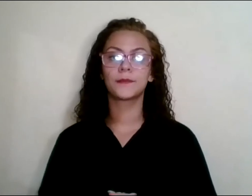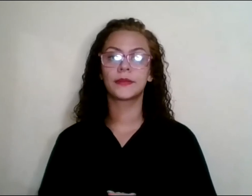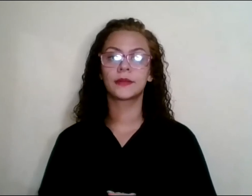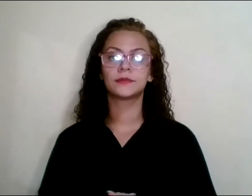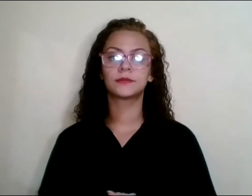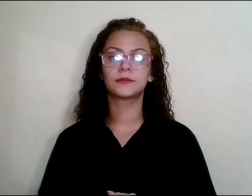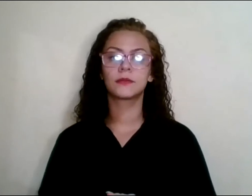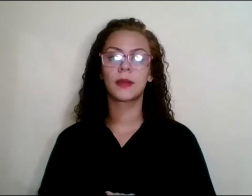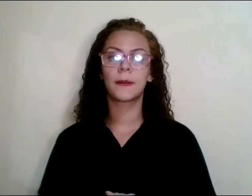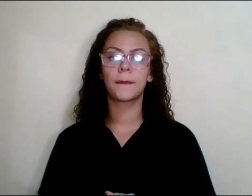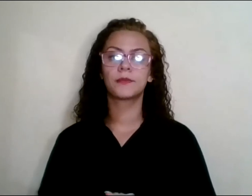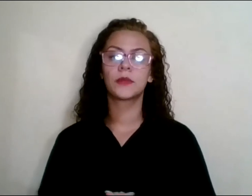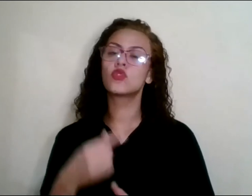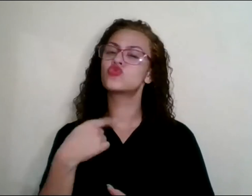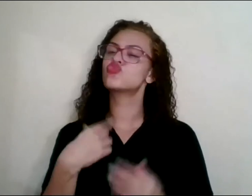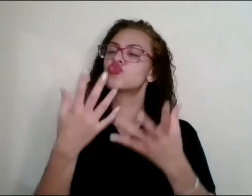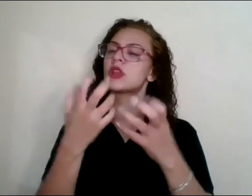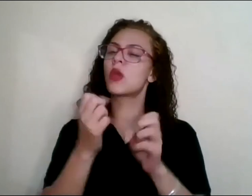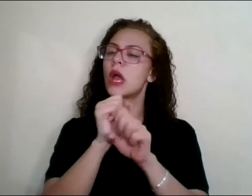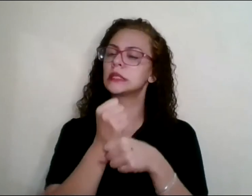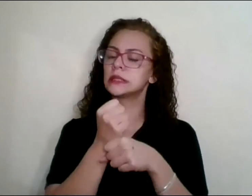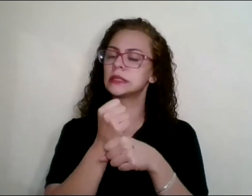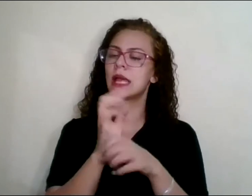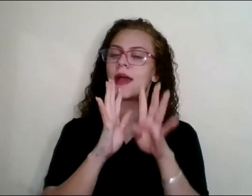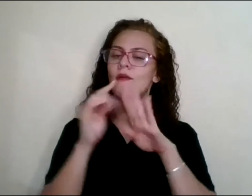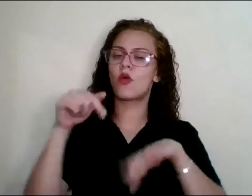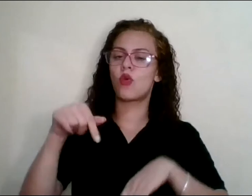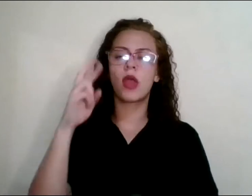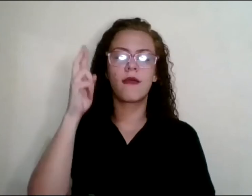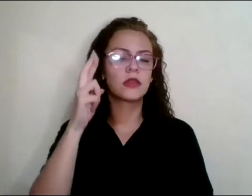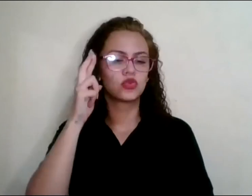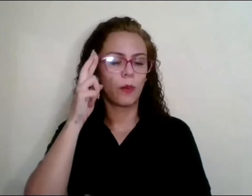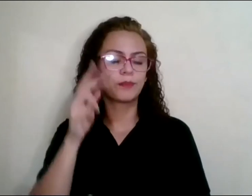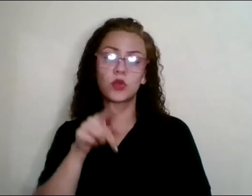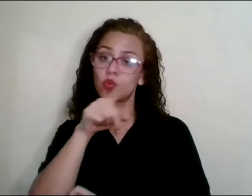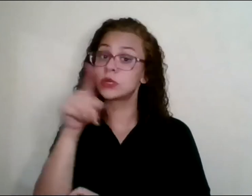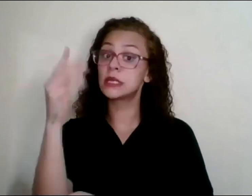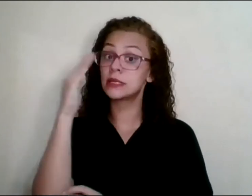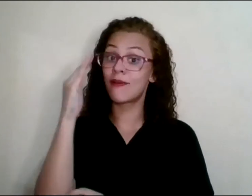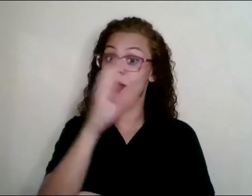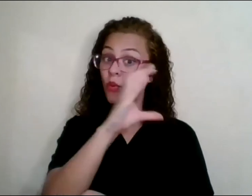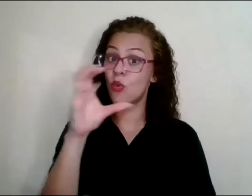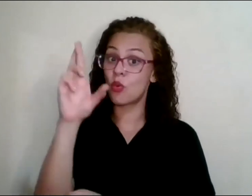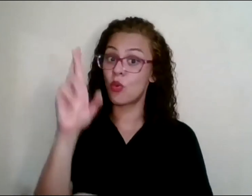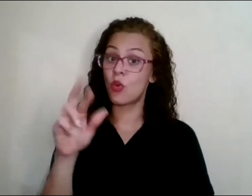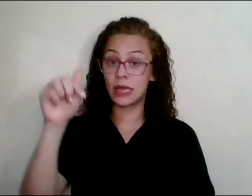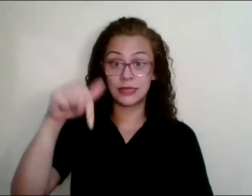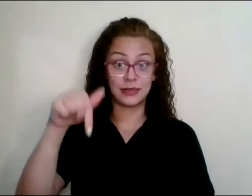Particularmente, yo quiero hacer esta reflexión el día de hoy. Sabíamos que en Costa Rica